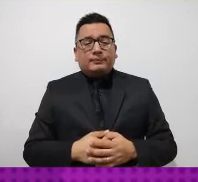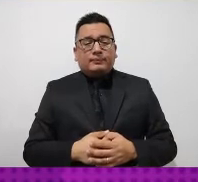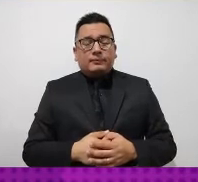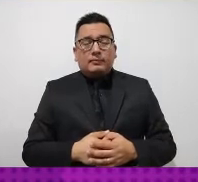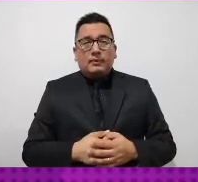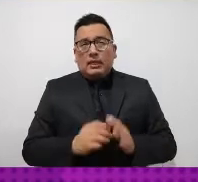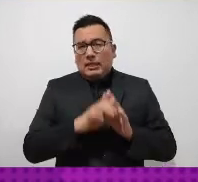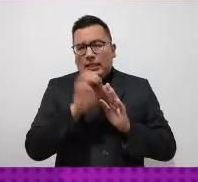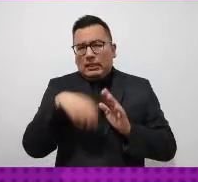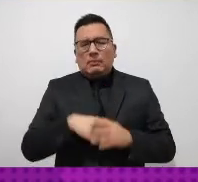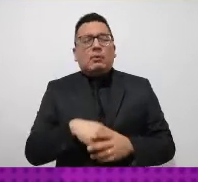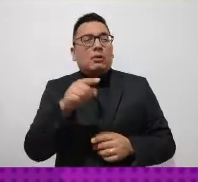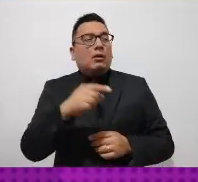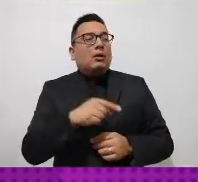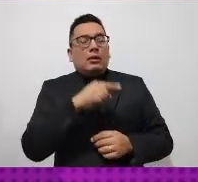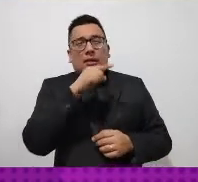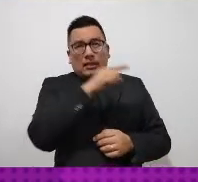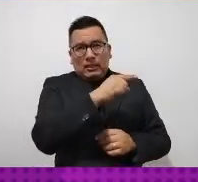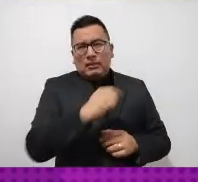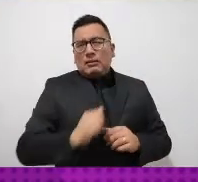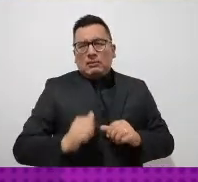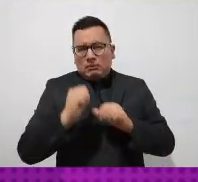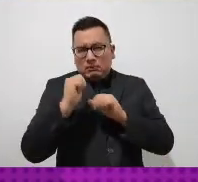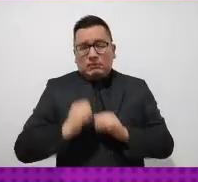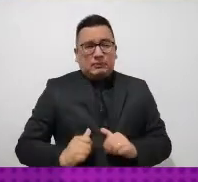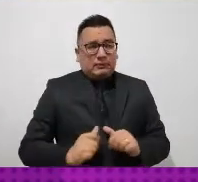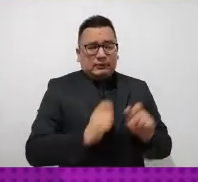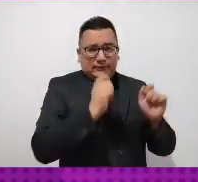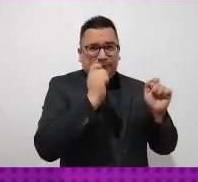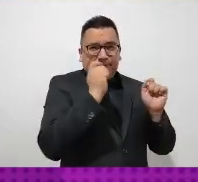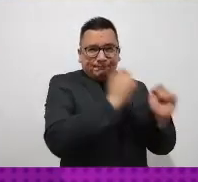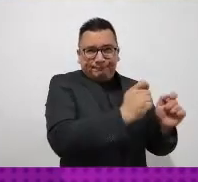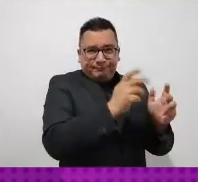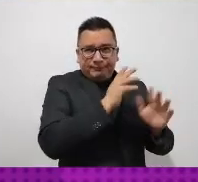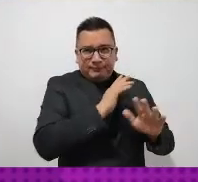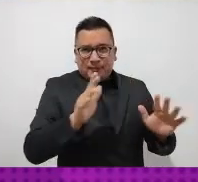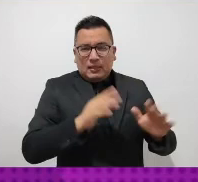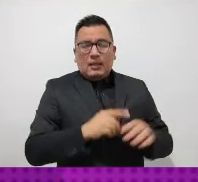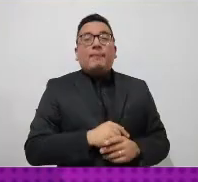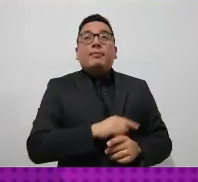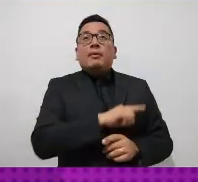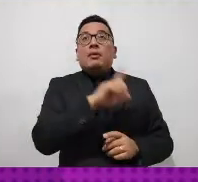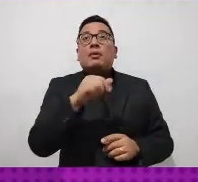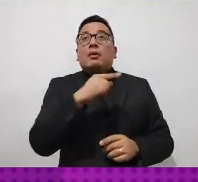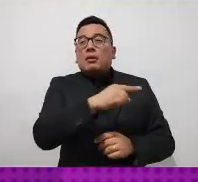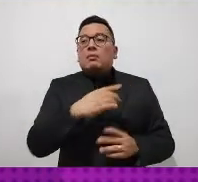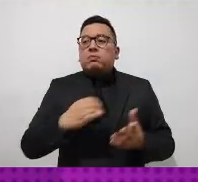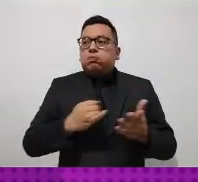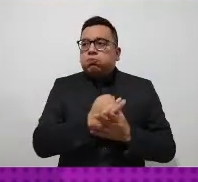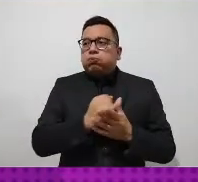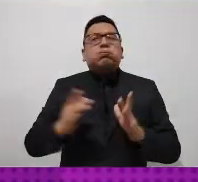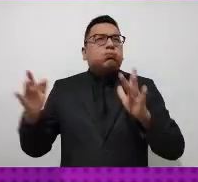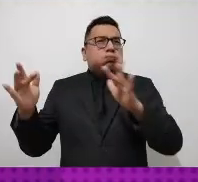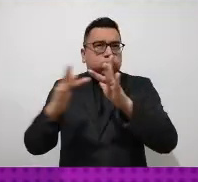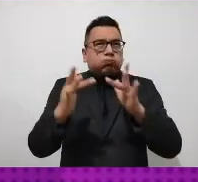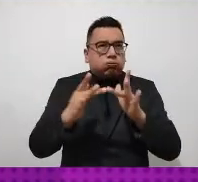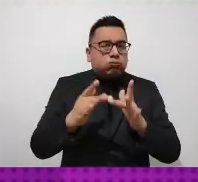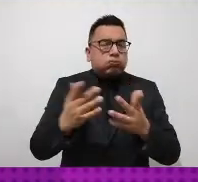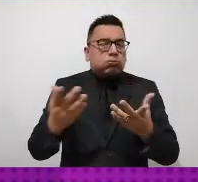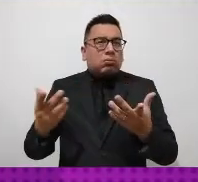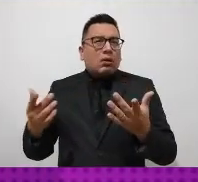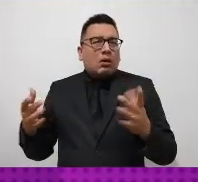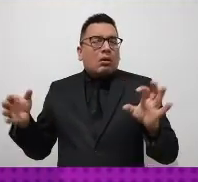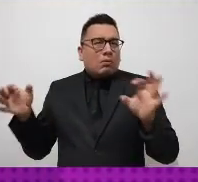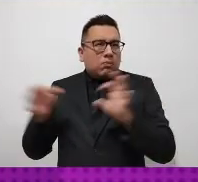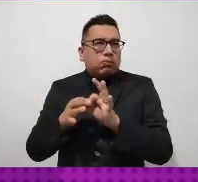una funcionaria que ya fue electa decide inscribirse, ya los escuchó, conoce un poquito del proyecto,